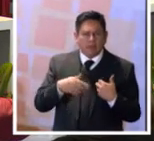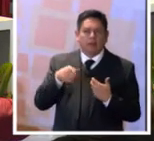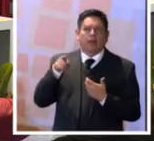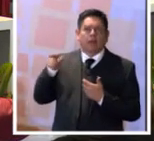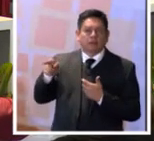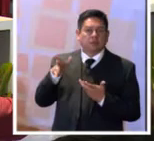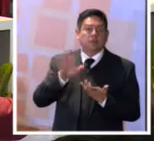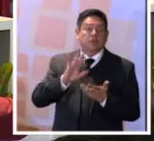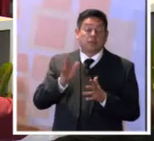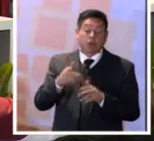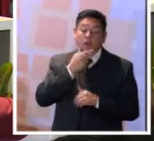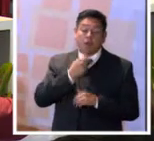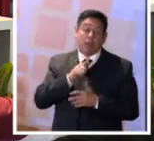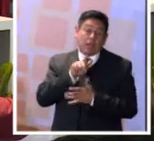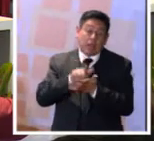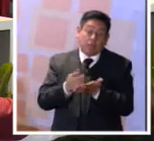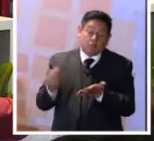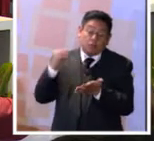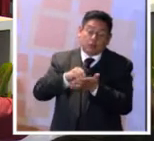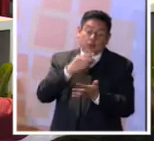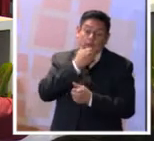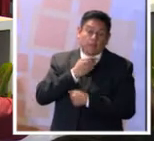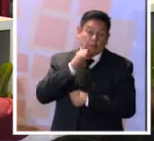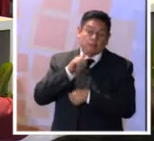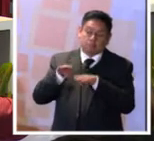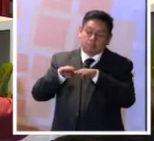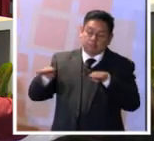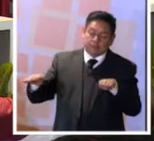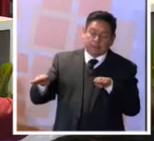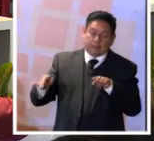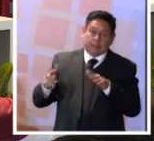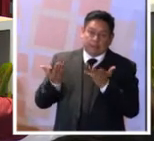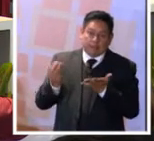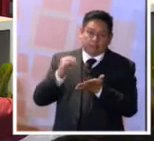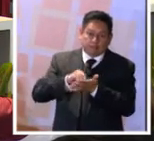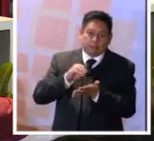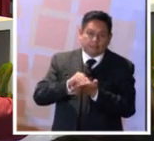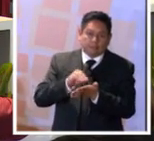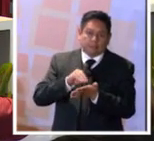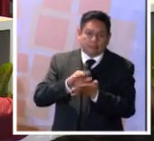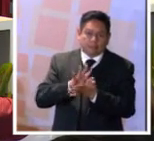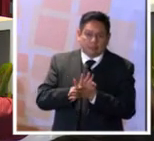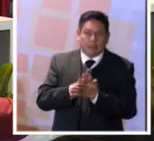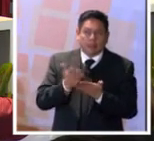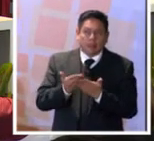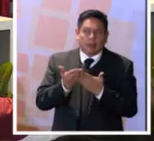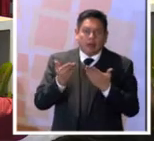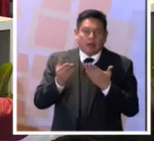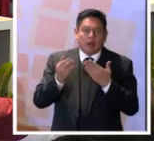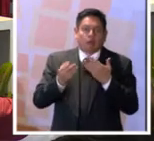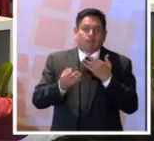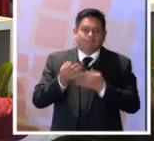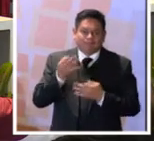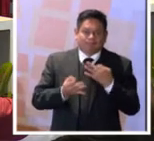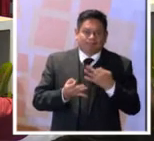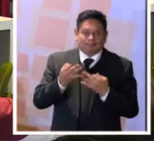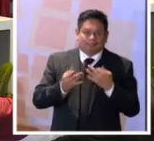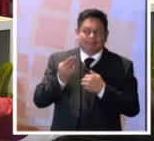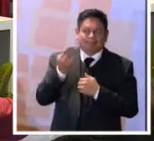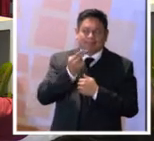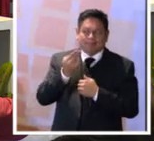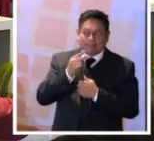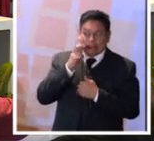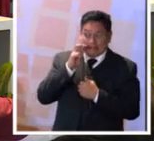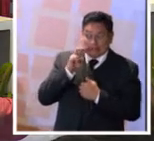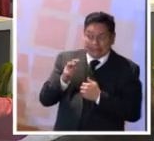viene un reto bien interesante para los tribunales argentinos, ¿no? Acá empezamos a operar con una regla muy general en